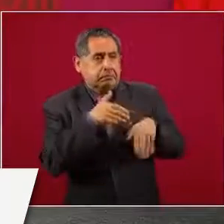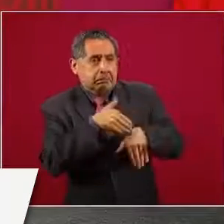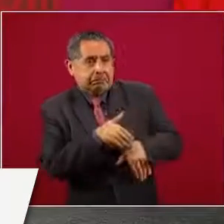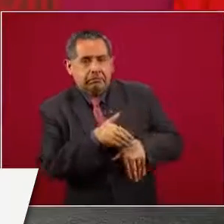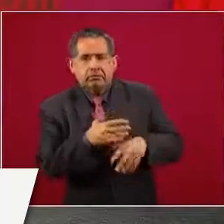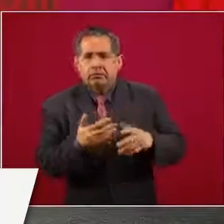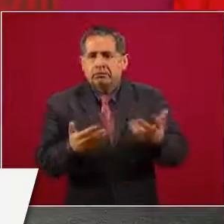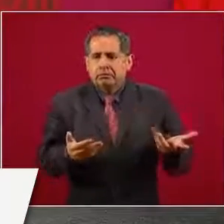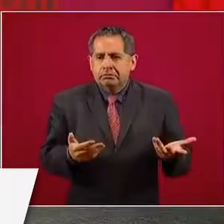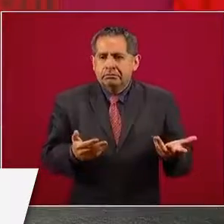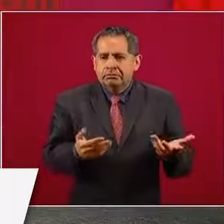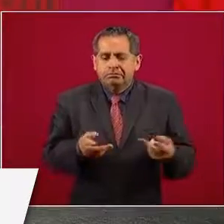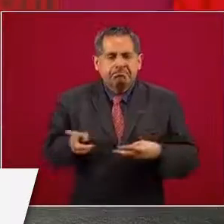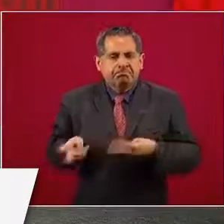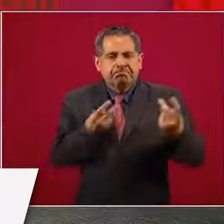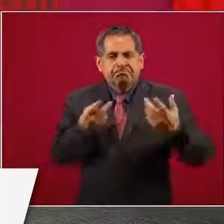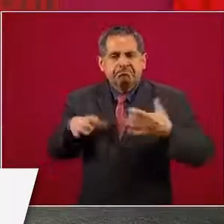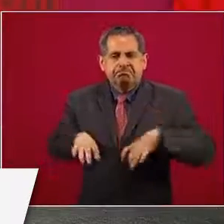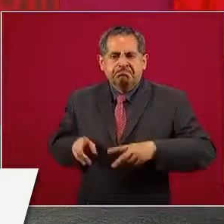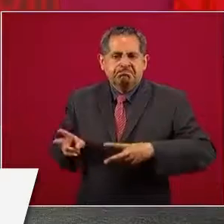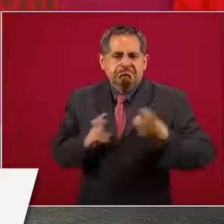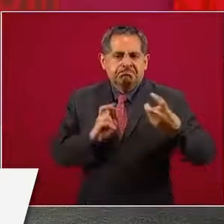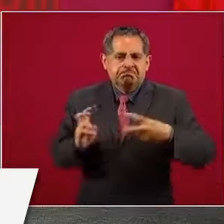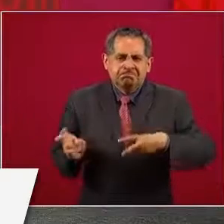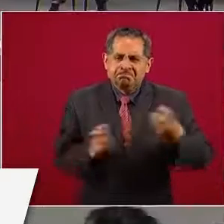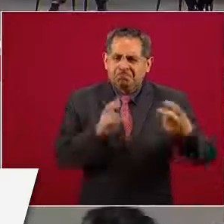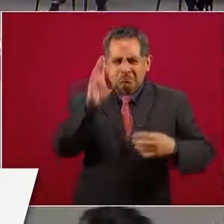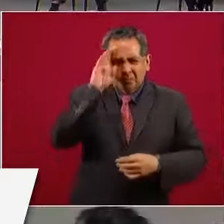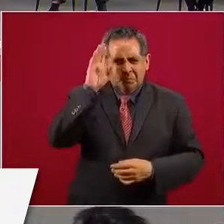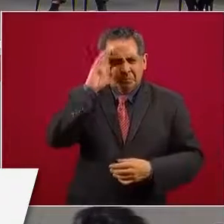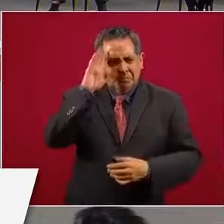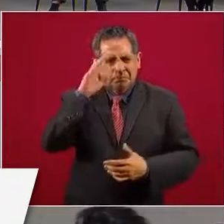para el saqueo, para la corrupción.